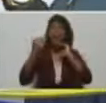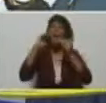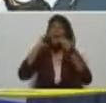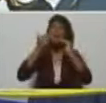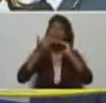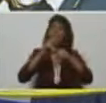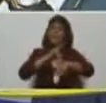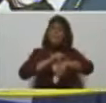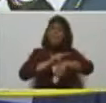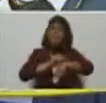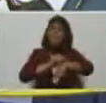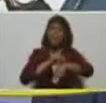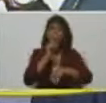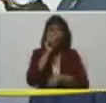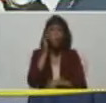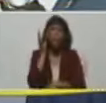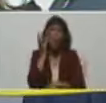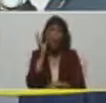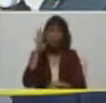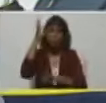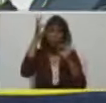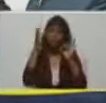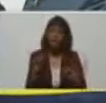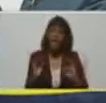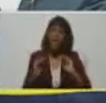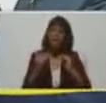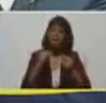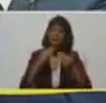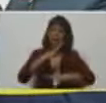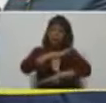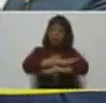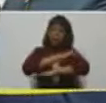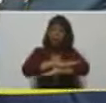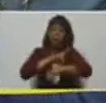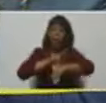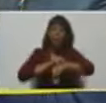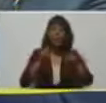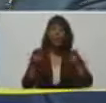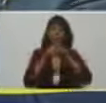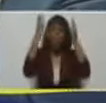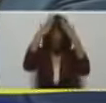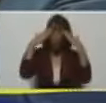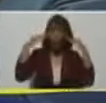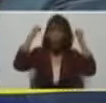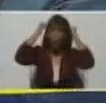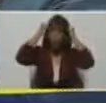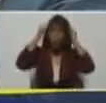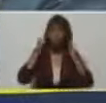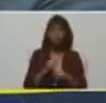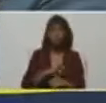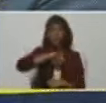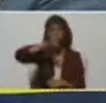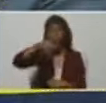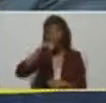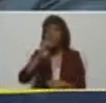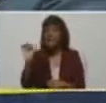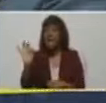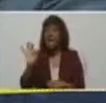del médico, de la médica, tiene que ser la ética del doctor José Gregorio Hernández.